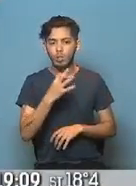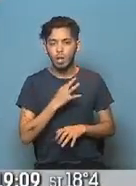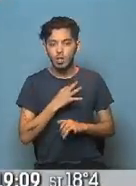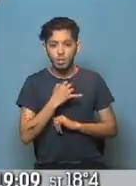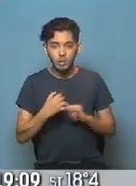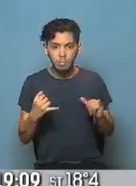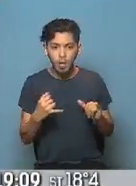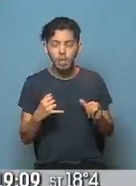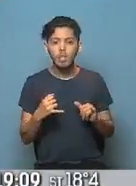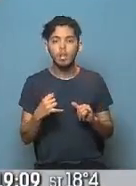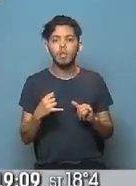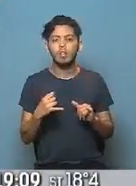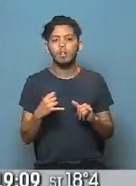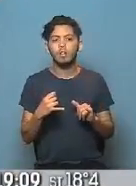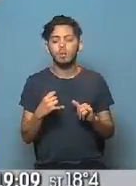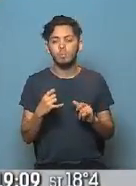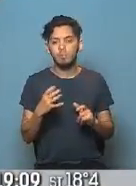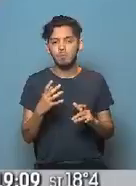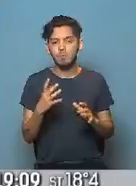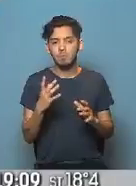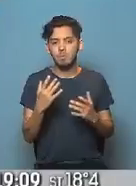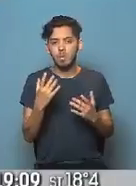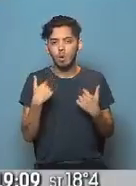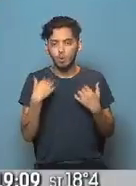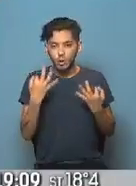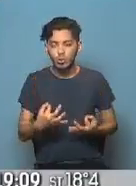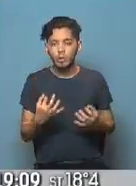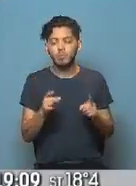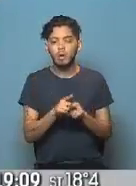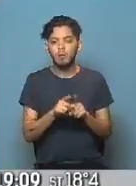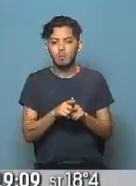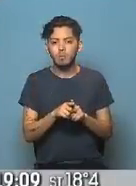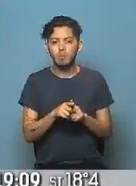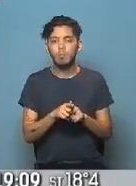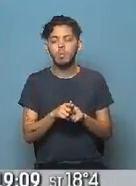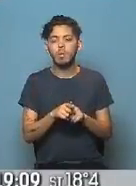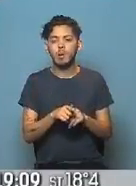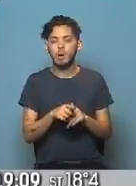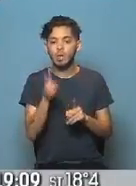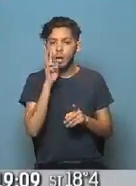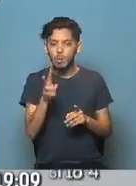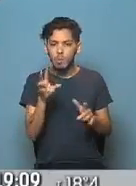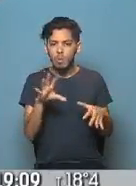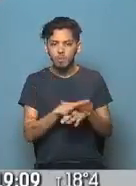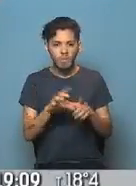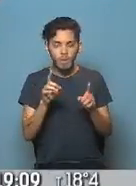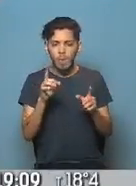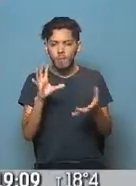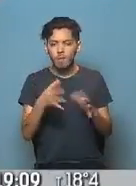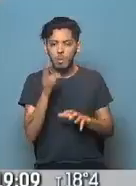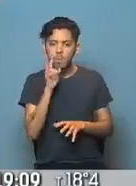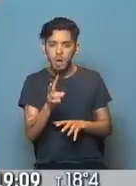medio de gestión me tocó administrar 3 presupuestos de defensa. Sé de la mirada que la expresidenta tenía sobre